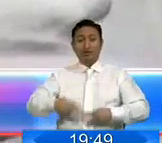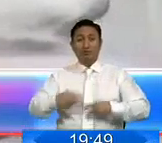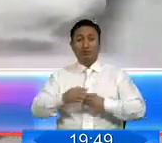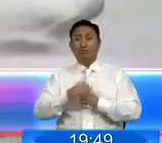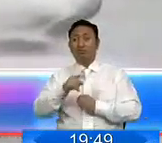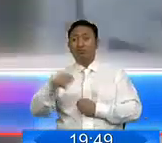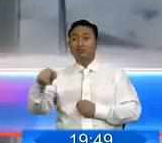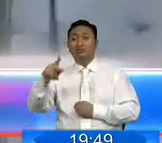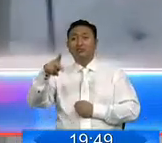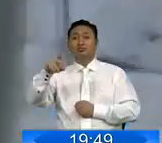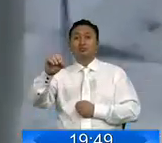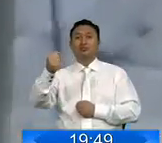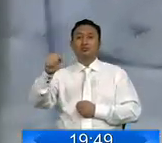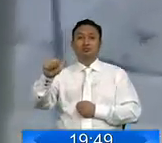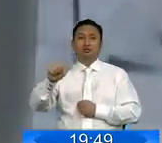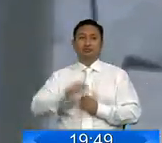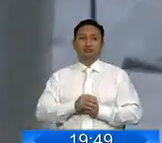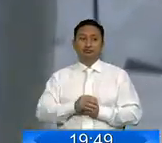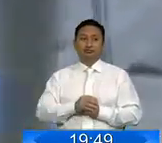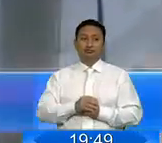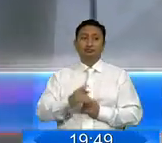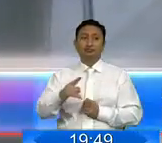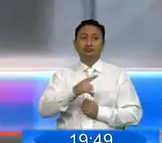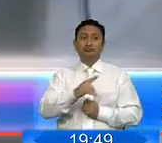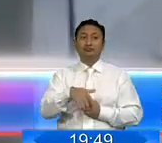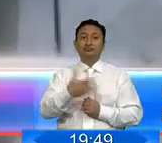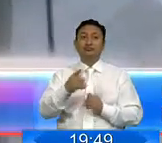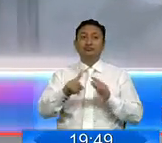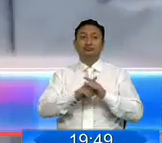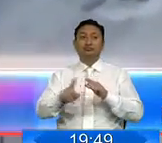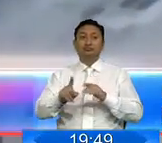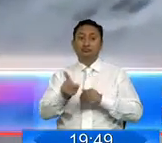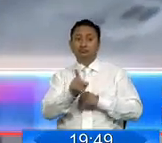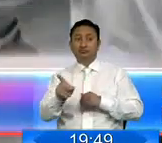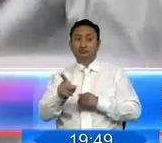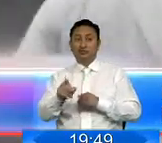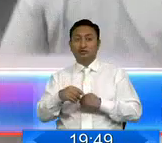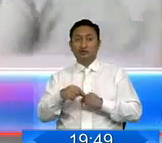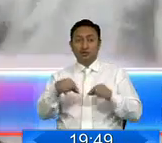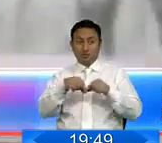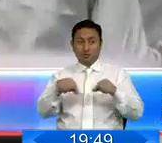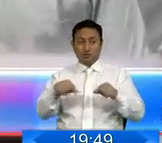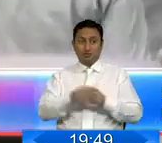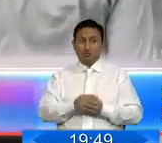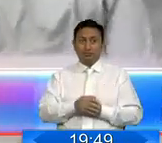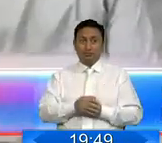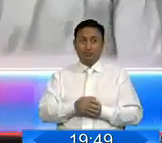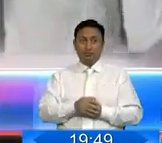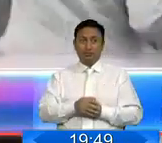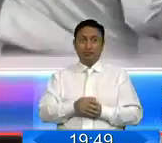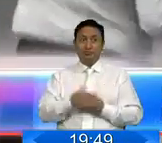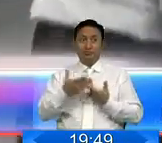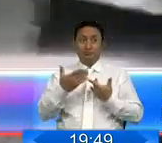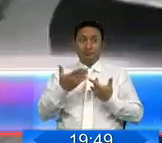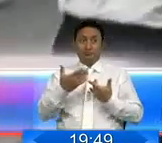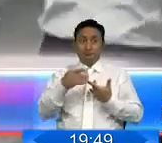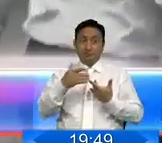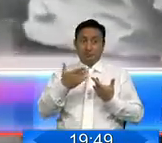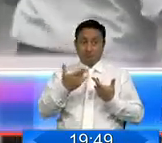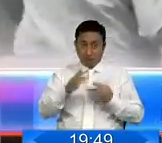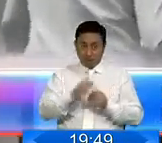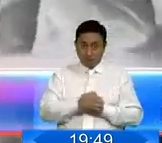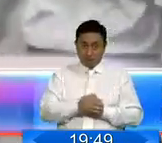que le dicen la poza. Y que, justamente para escapar, lo hace por este callejón. Este es el callejón en donde se mete, ya cuando sale fuera de cámara.